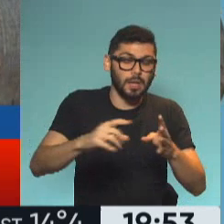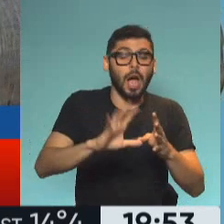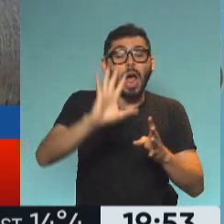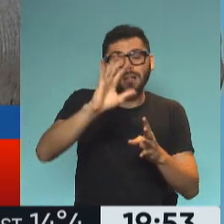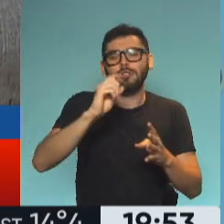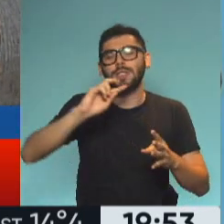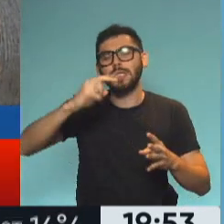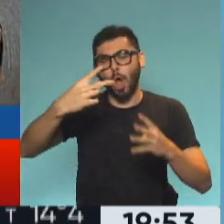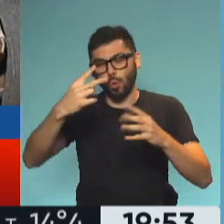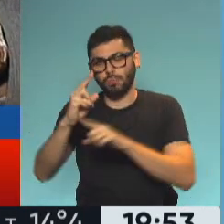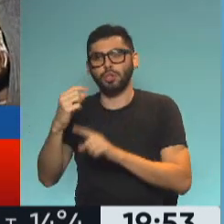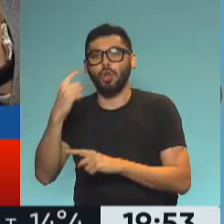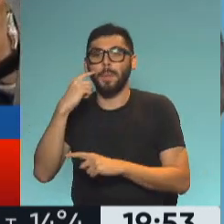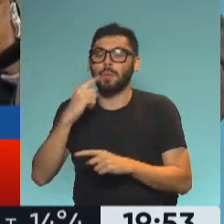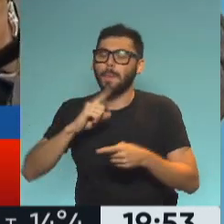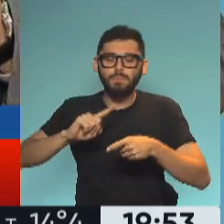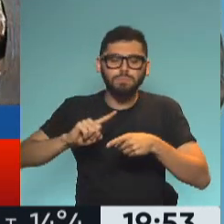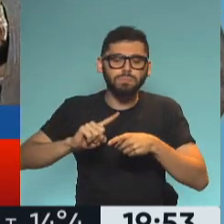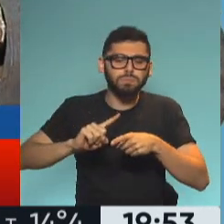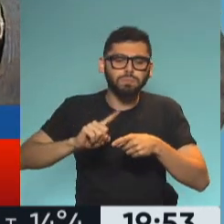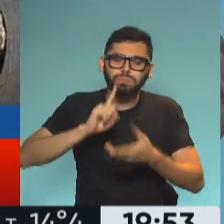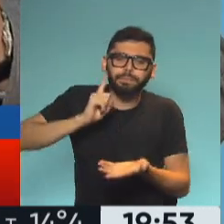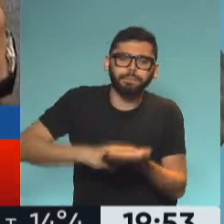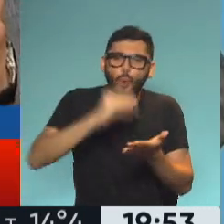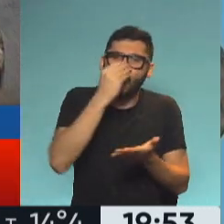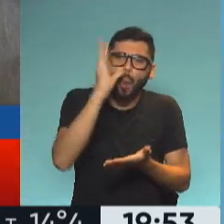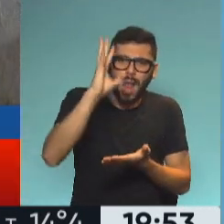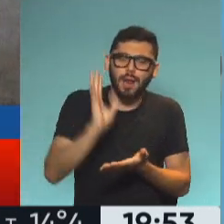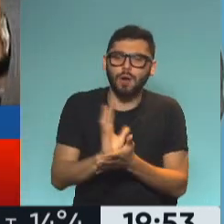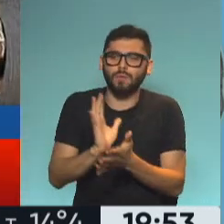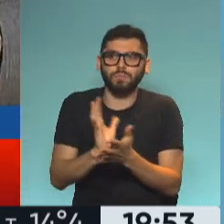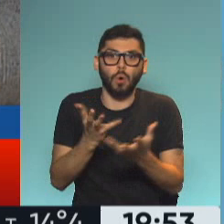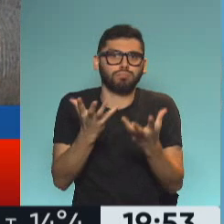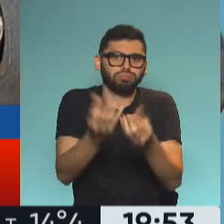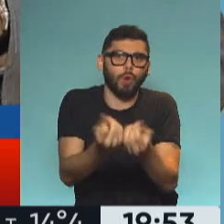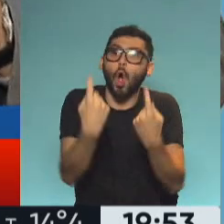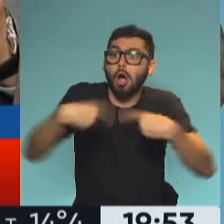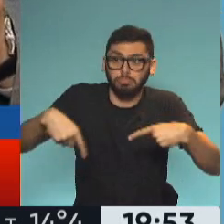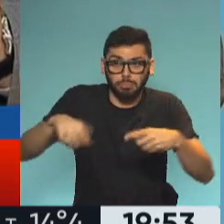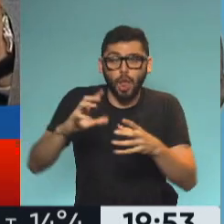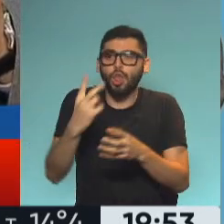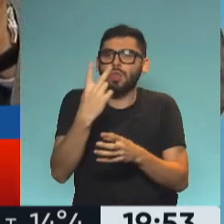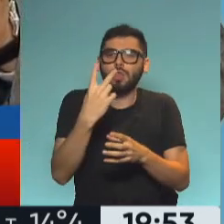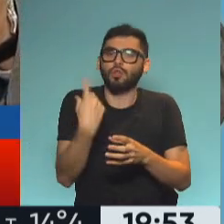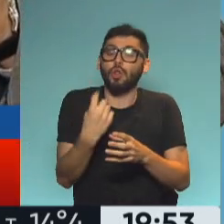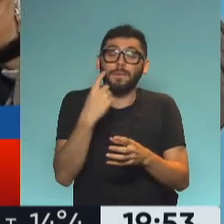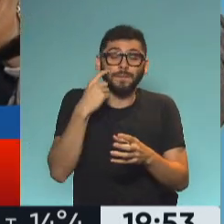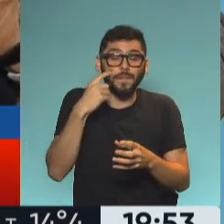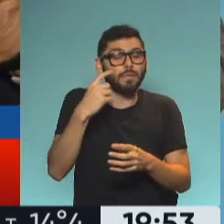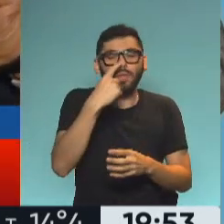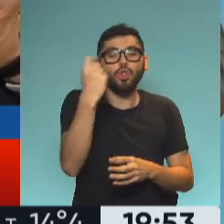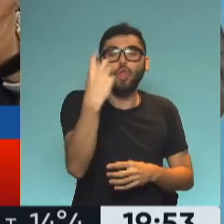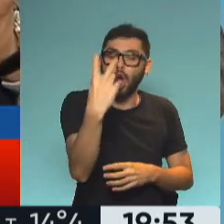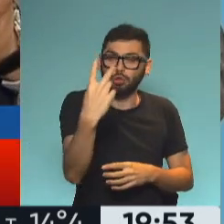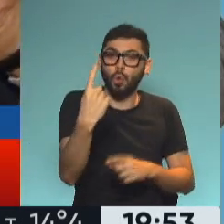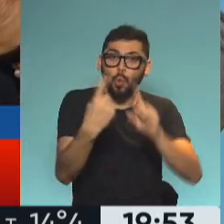para cualquier política que tomemos, cualquier política de acompañamiento, y hay varias alternativas, hay 2 criterios que tomo en cuenta. Uno son